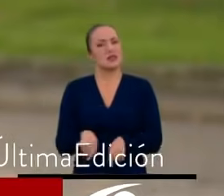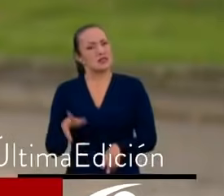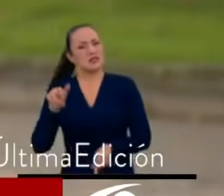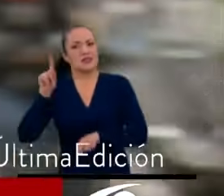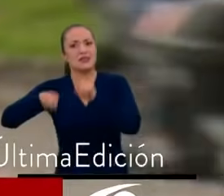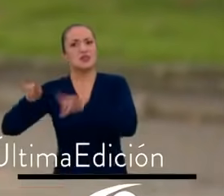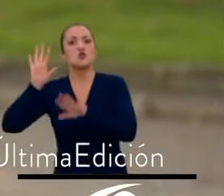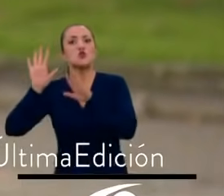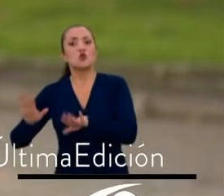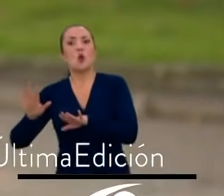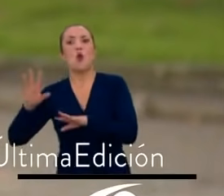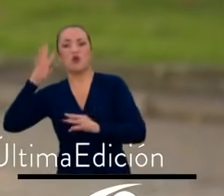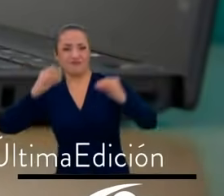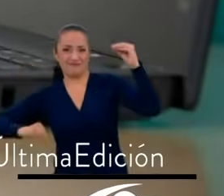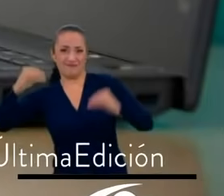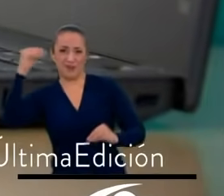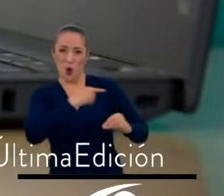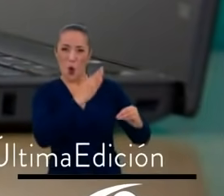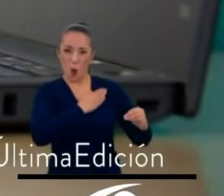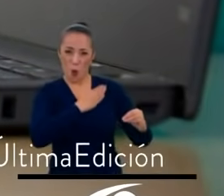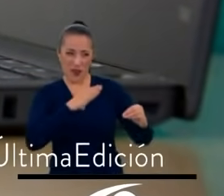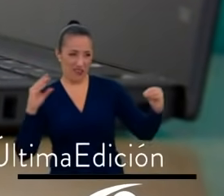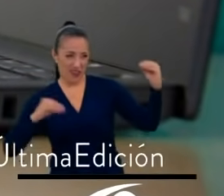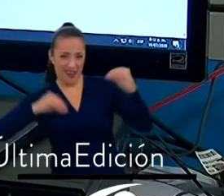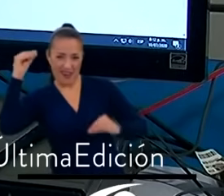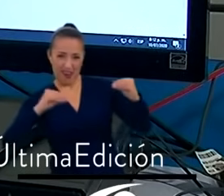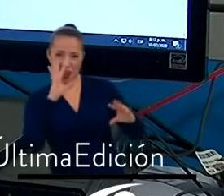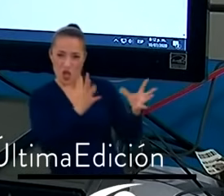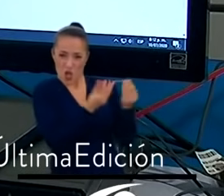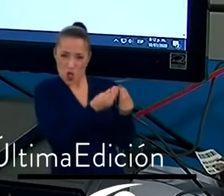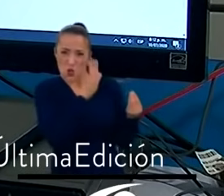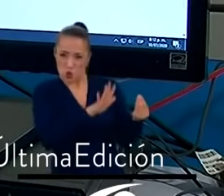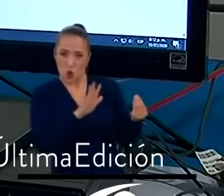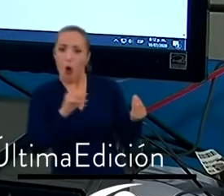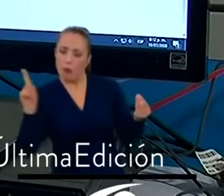algunos congresistas opositores con el uribismo, lo que permitió sacar adelante el proyecto.